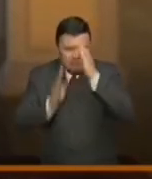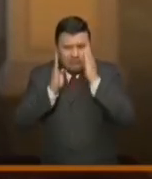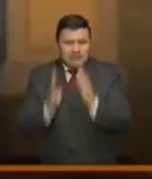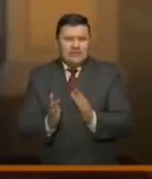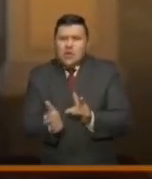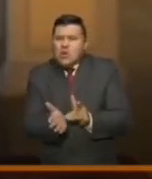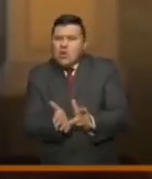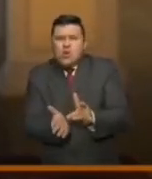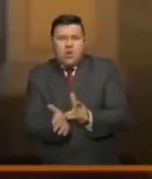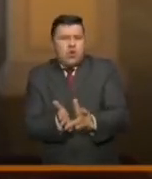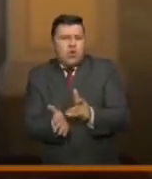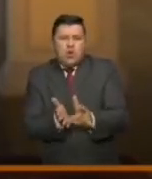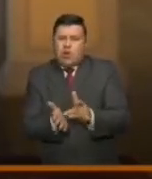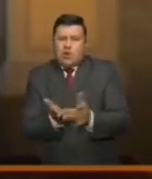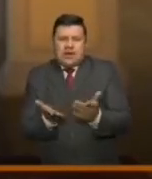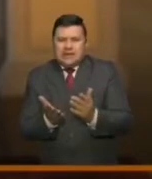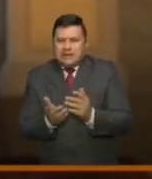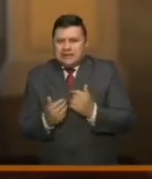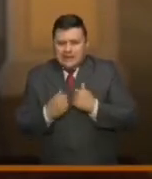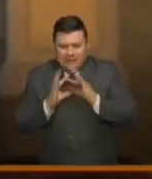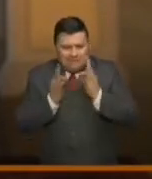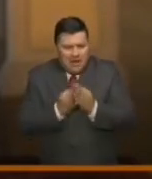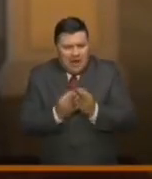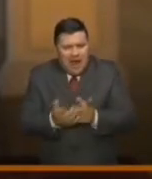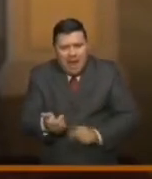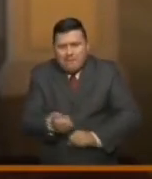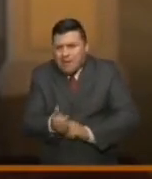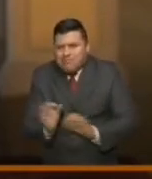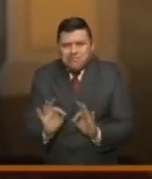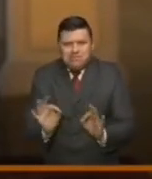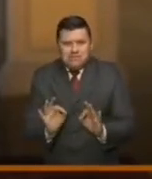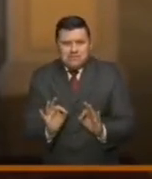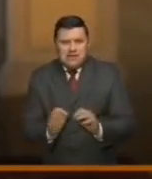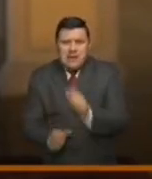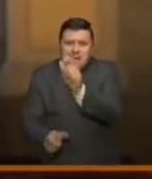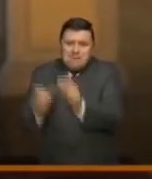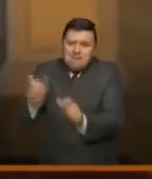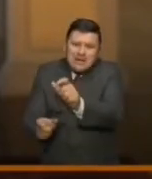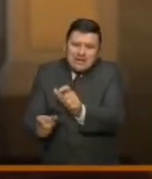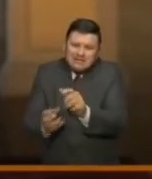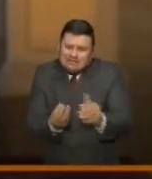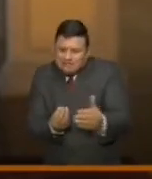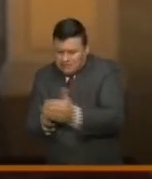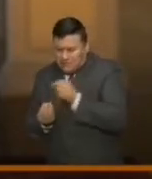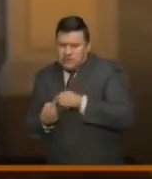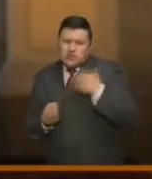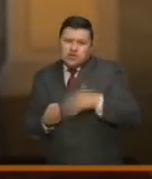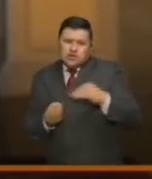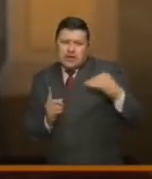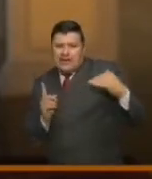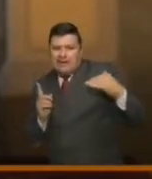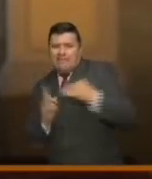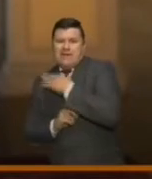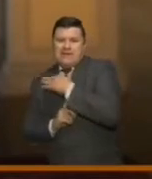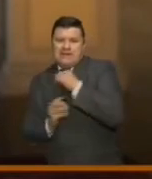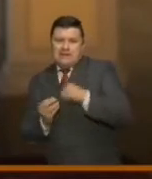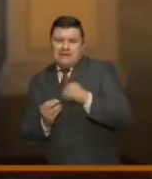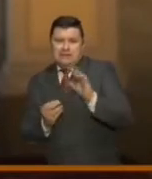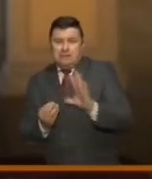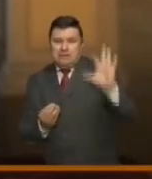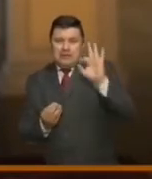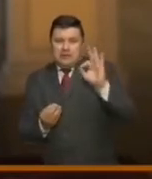a esta emergencia lo mejor de nosotros como familias y proteger a esas personas que son vulnerables frente a